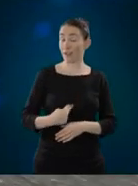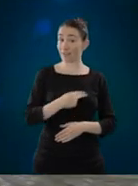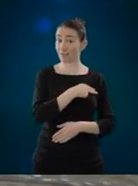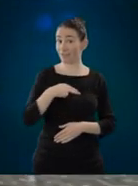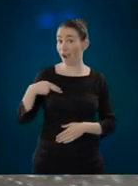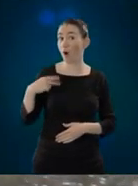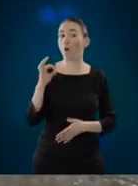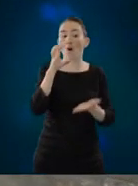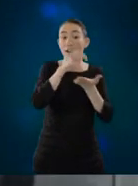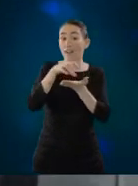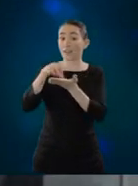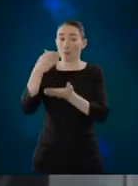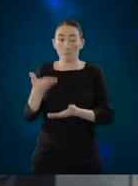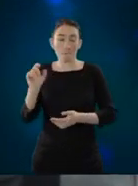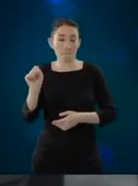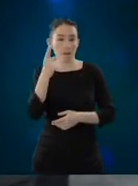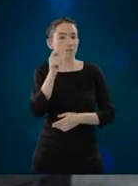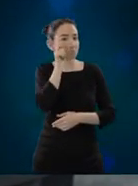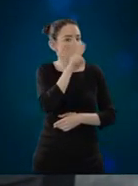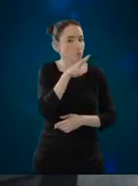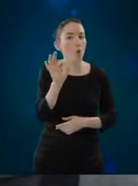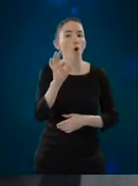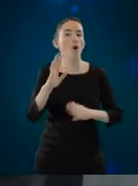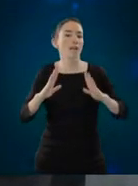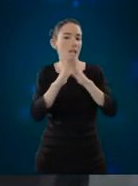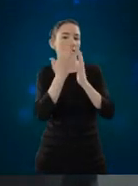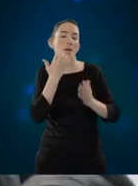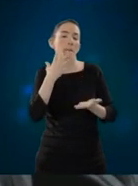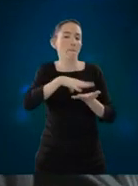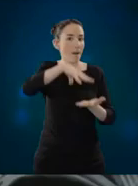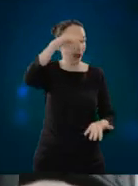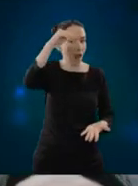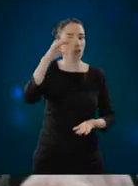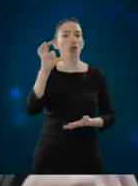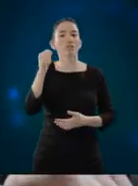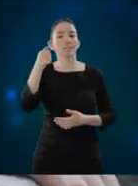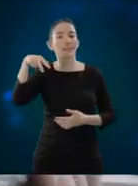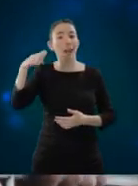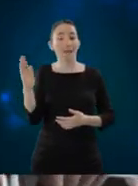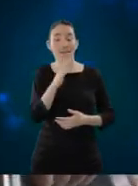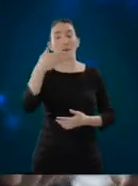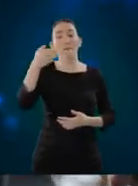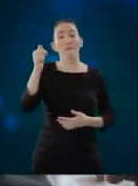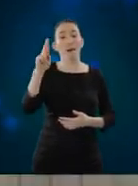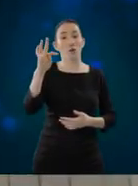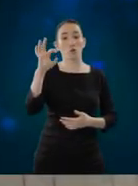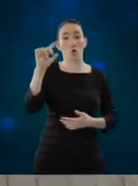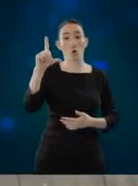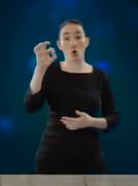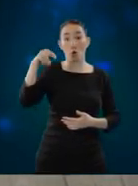Camino de Santiago, los edificios más importantes o las iglesias de Palacio, San Bartolomé y La